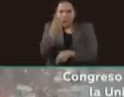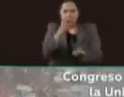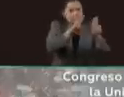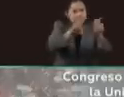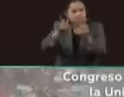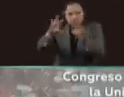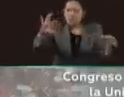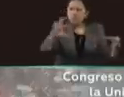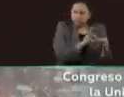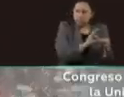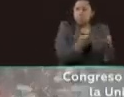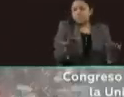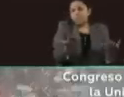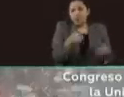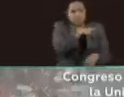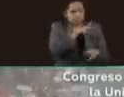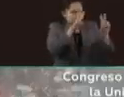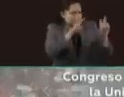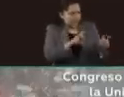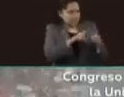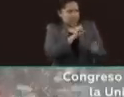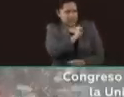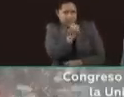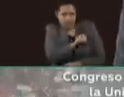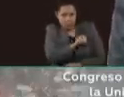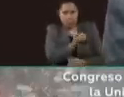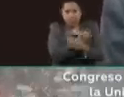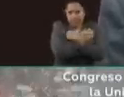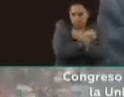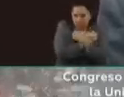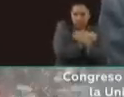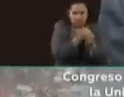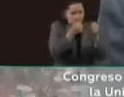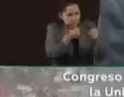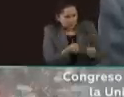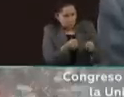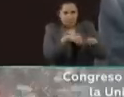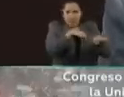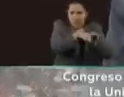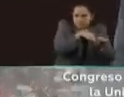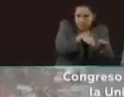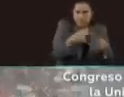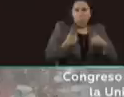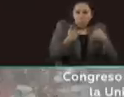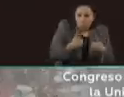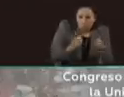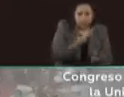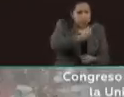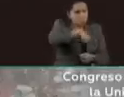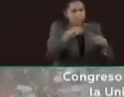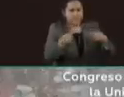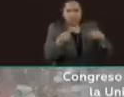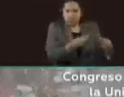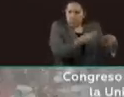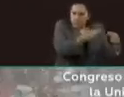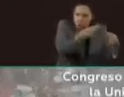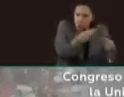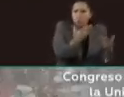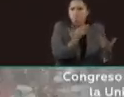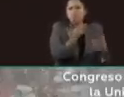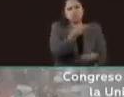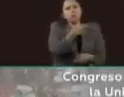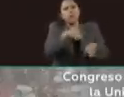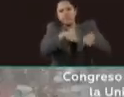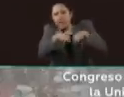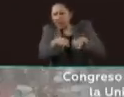impulsado reformas en materia de salud, educación, seguridad, empleo, jóvenes, en emprendedores, trabajo y muchos otros temas